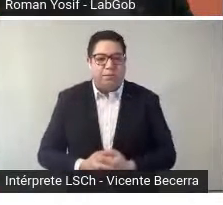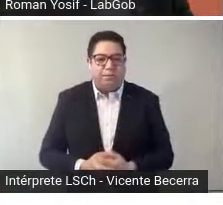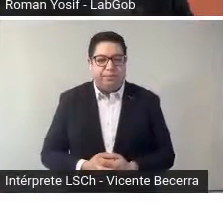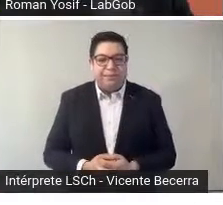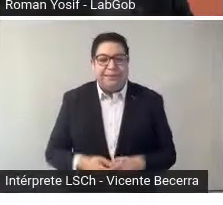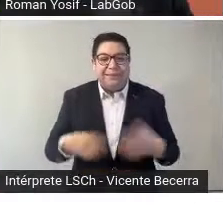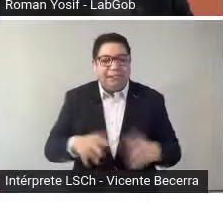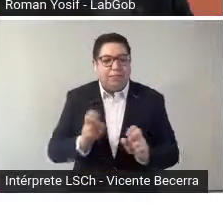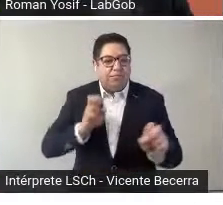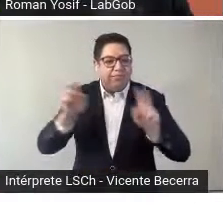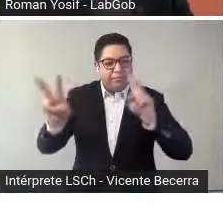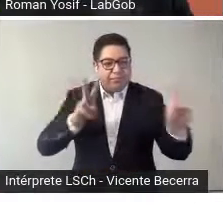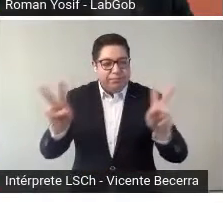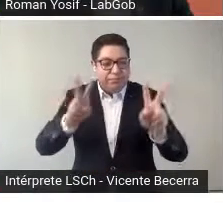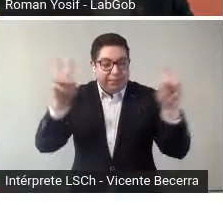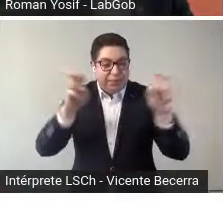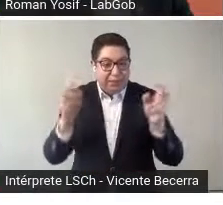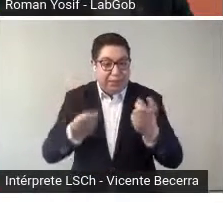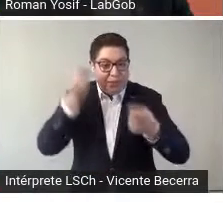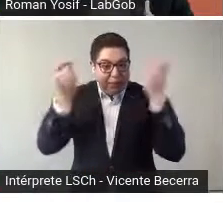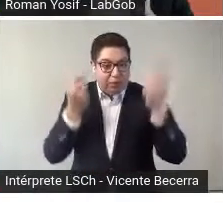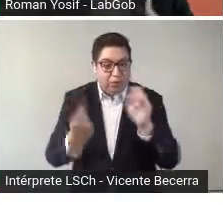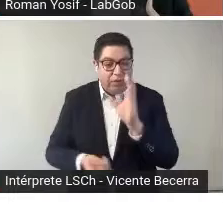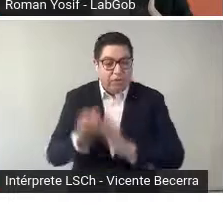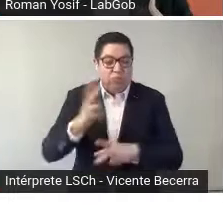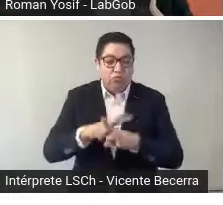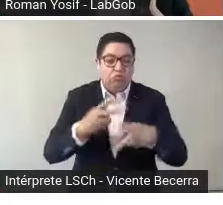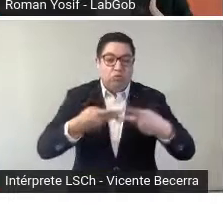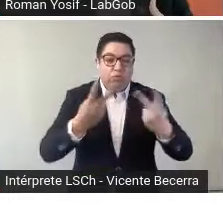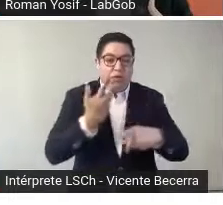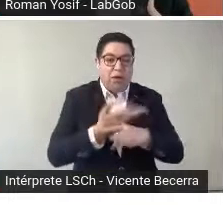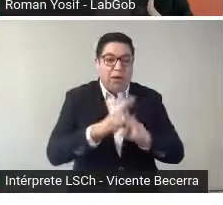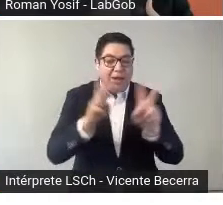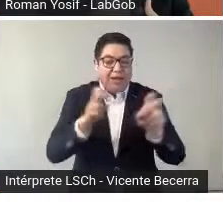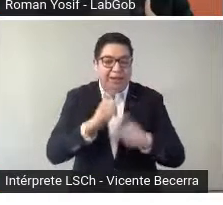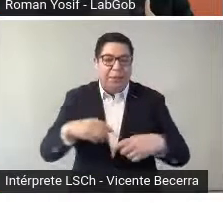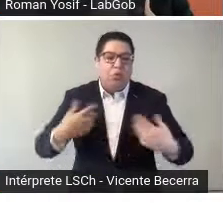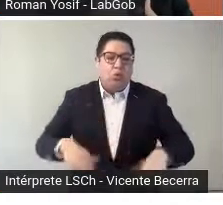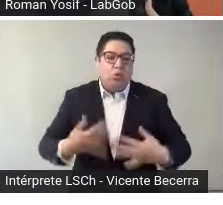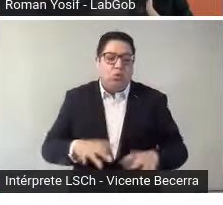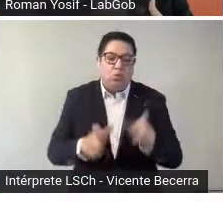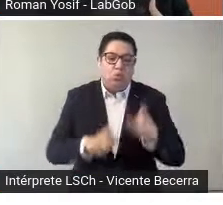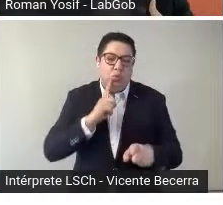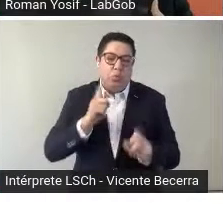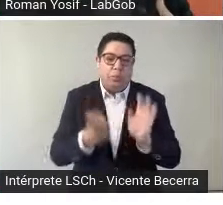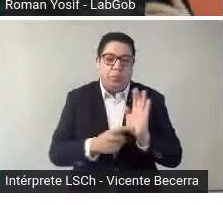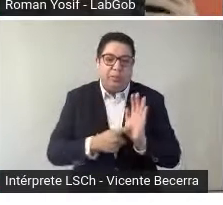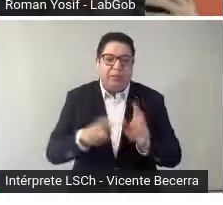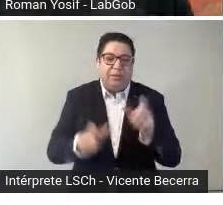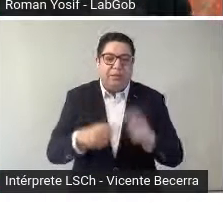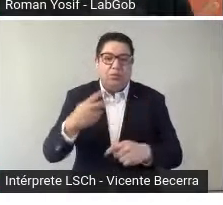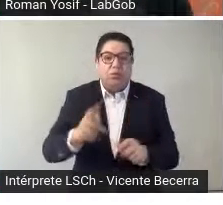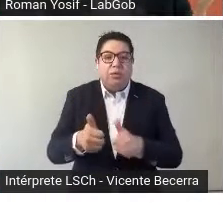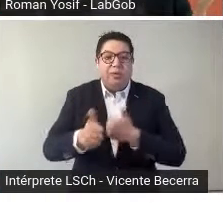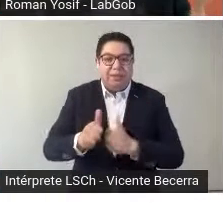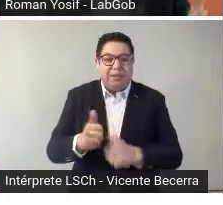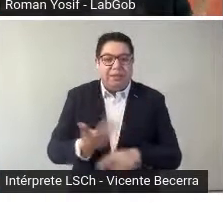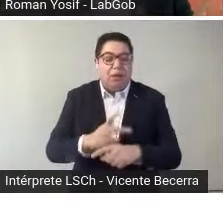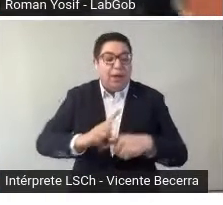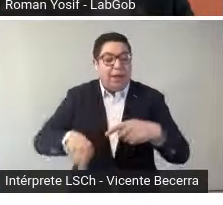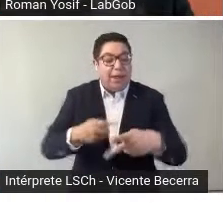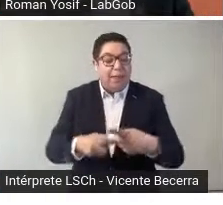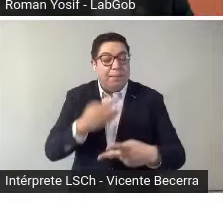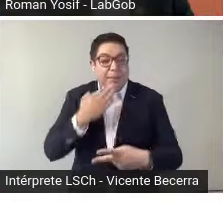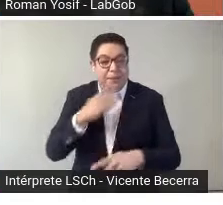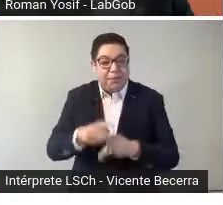entender que la innovación pública es una gran, gran herramienta para enfrentar también esos mismos desafíos. Y hemos construido en